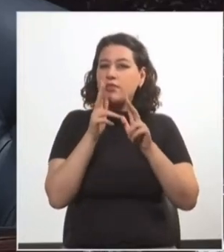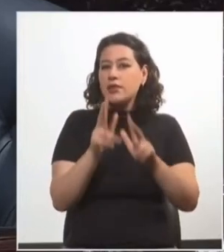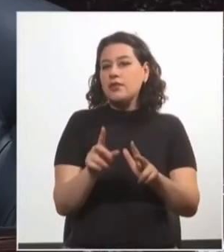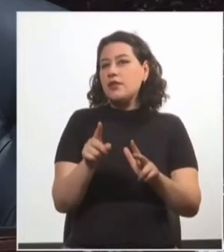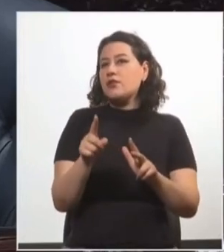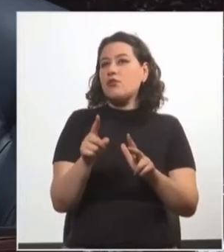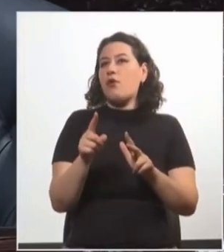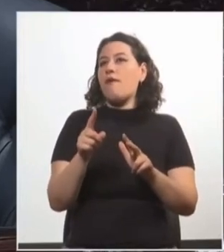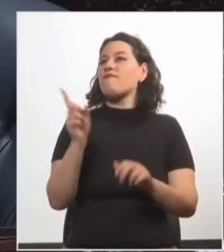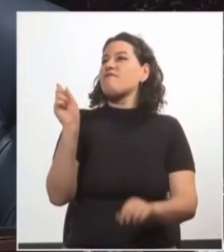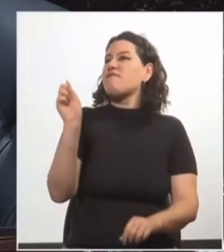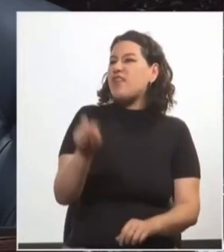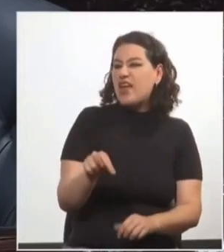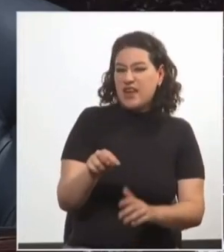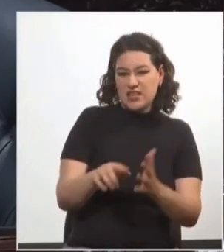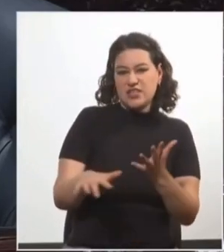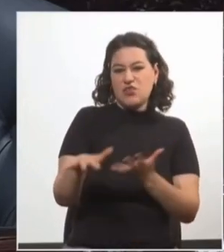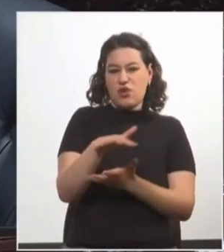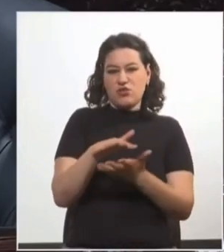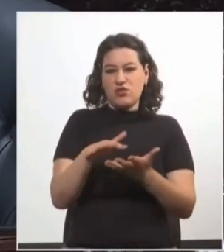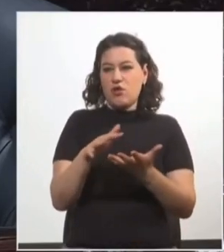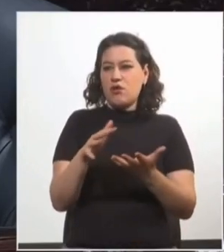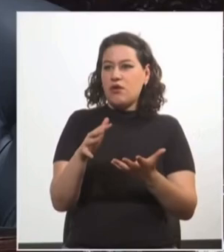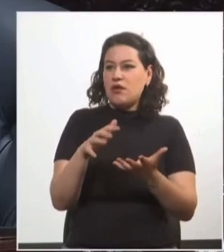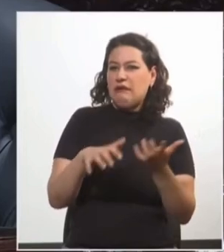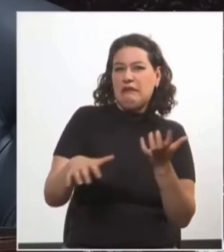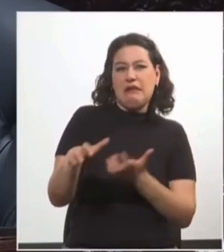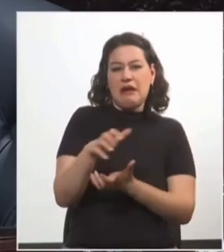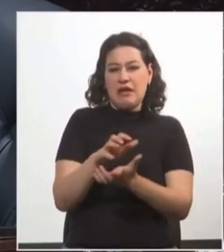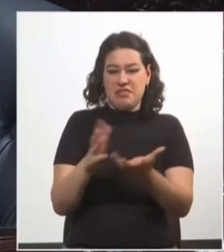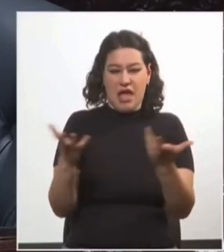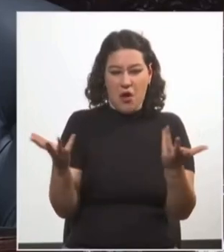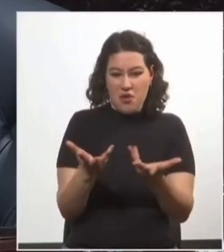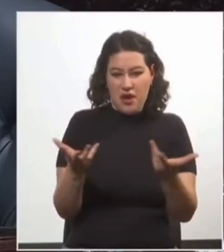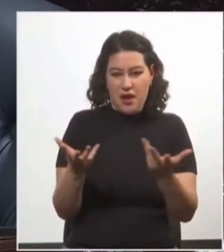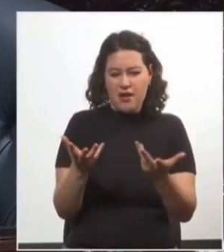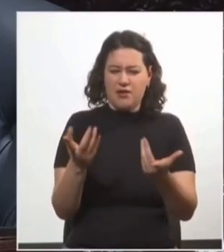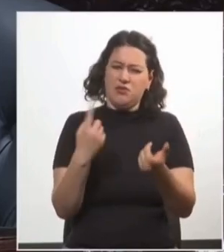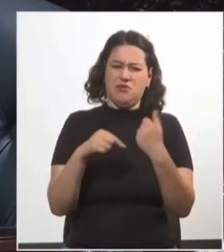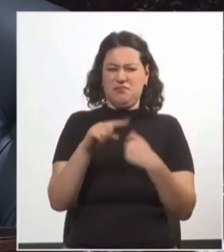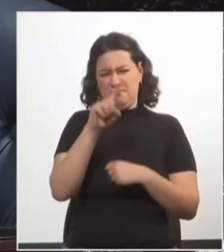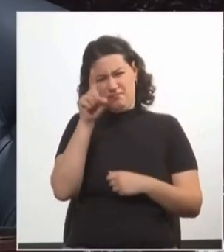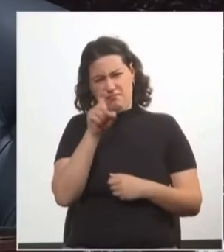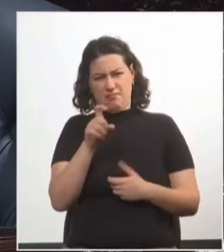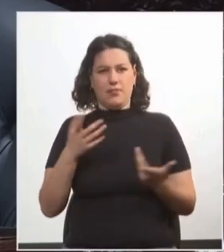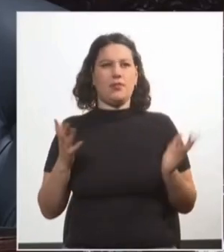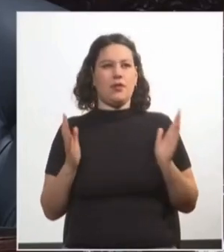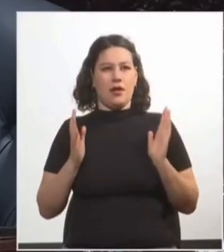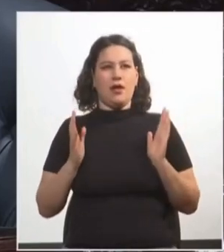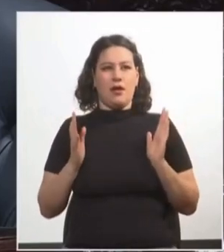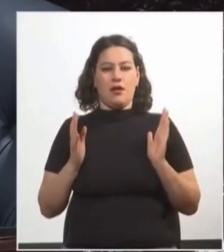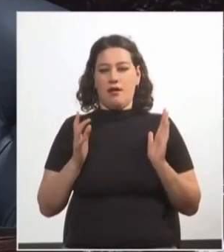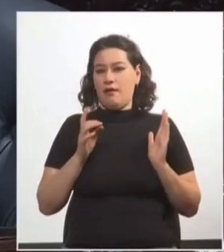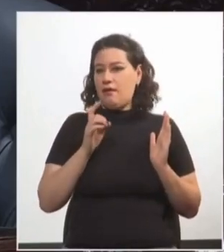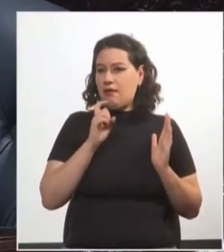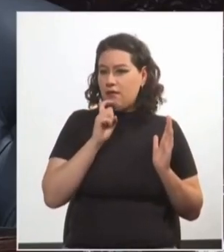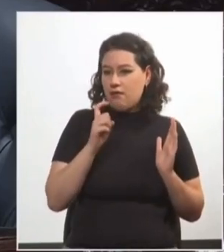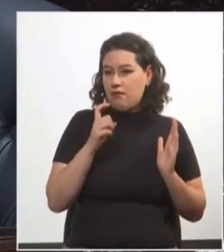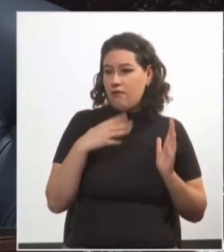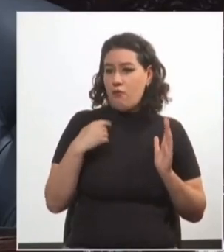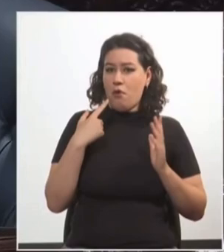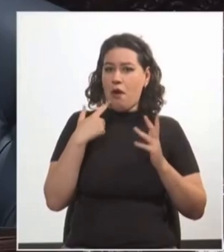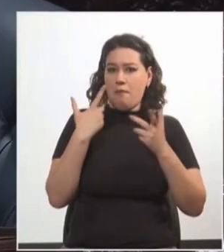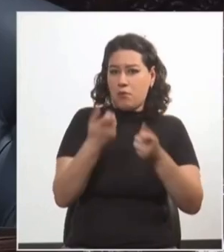la situación crítica que tenemos hoy. Entonces ustedes dirán, bueno, la oposición me imagino que no la habrá